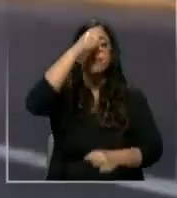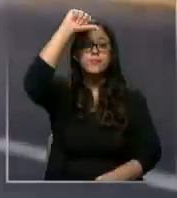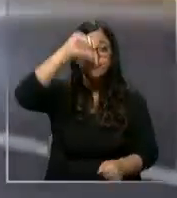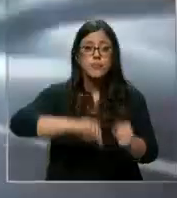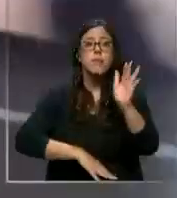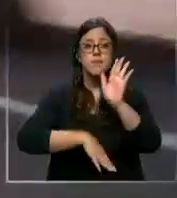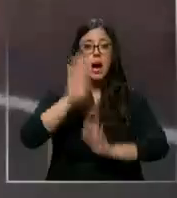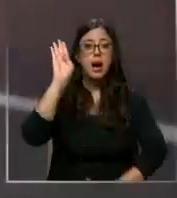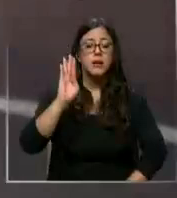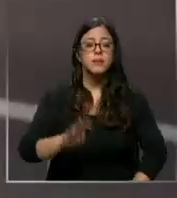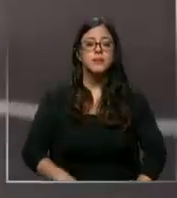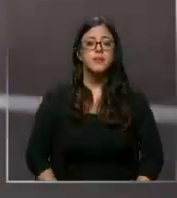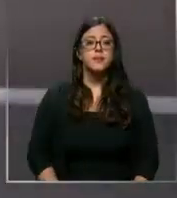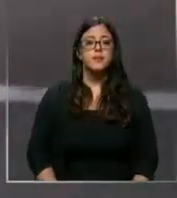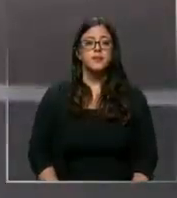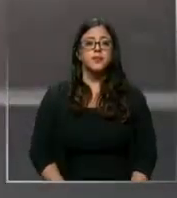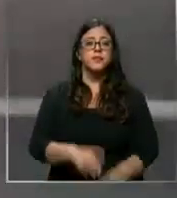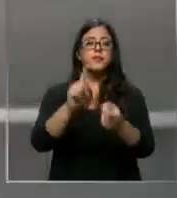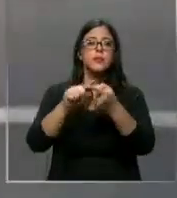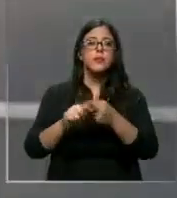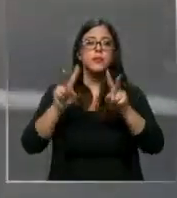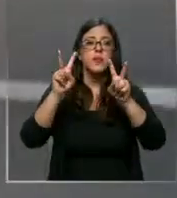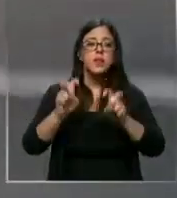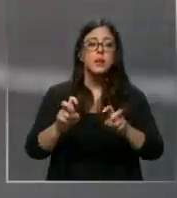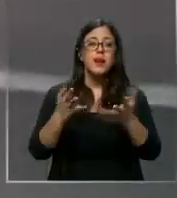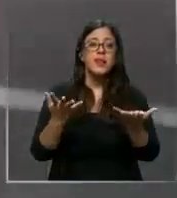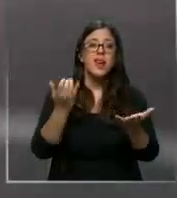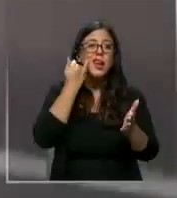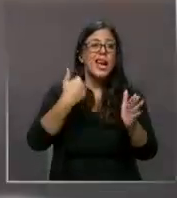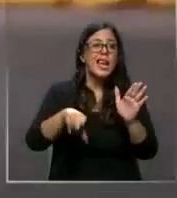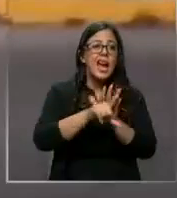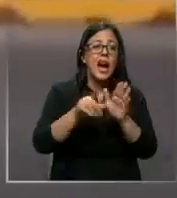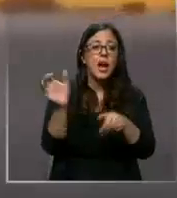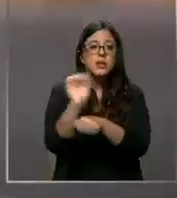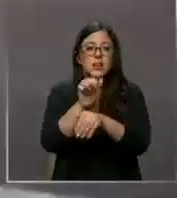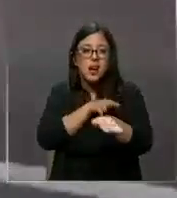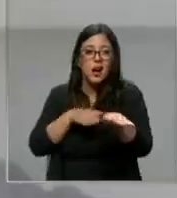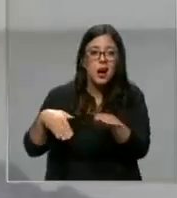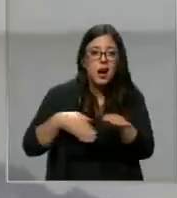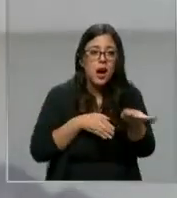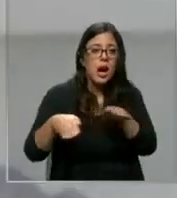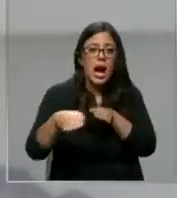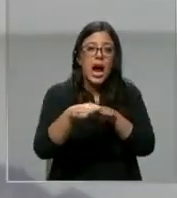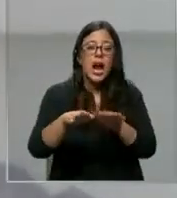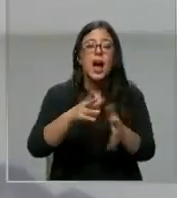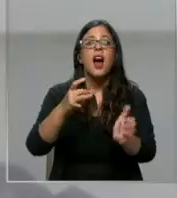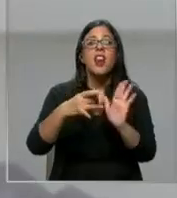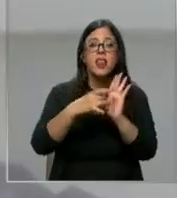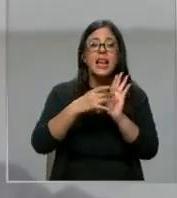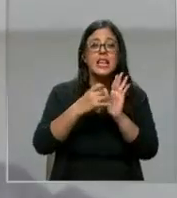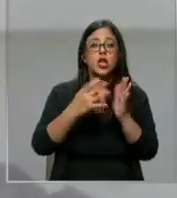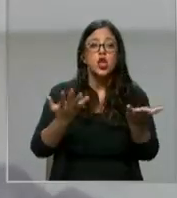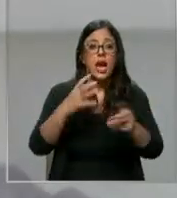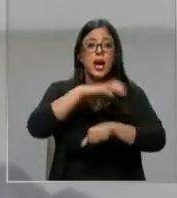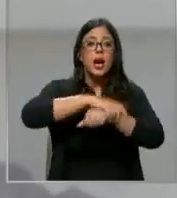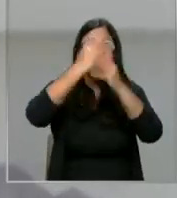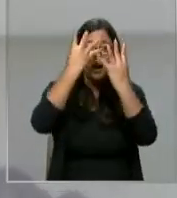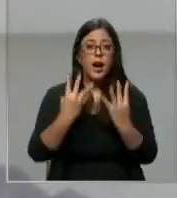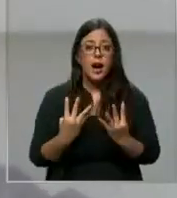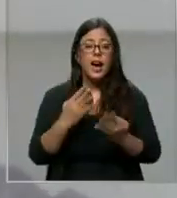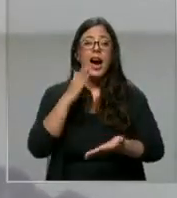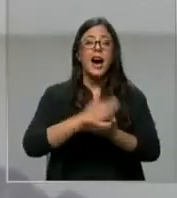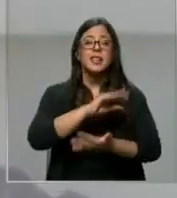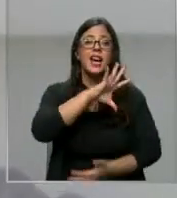más altas. Participar en carreras clandestinas constituye un delito que puede ser sancionado con una pena privativa de libertad de